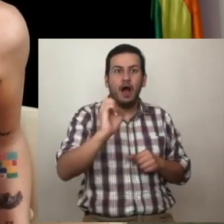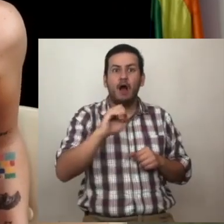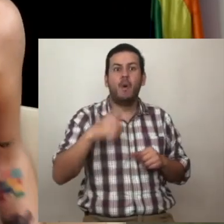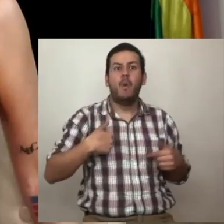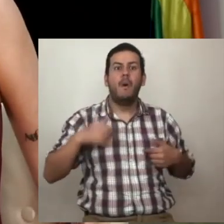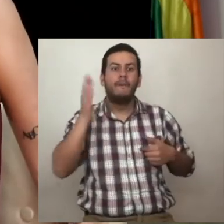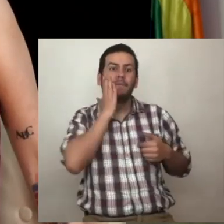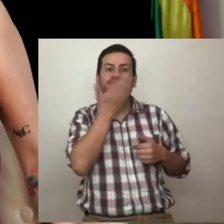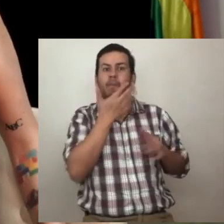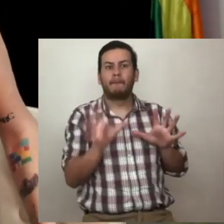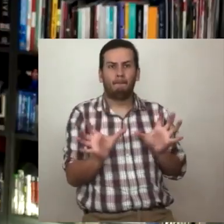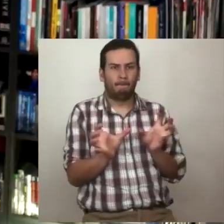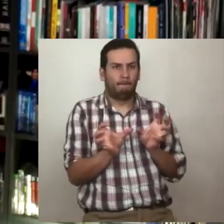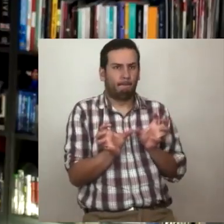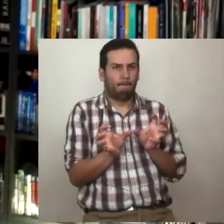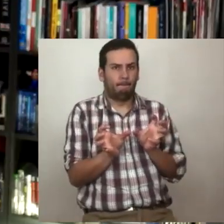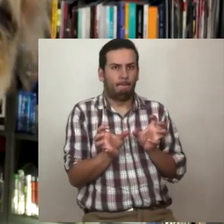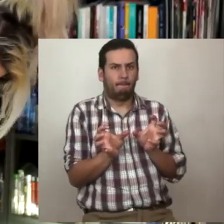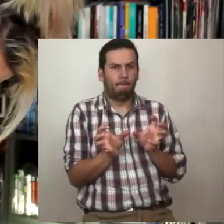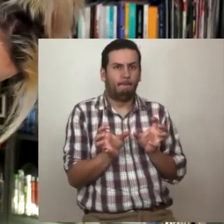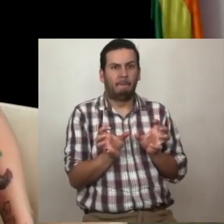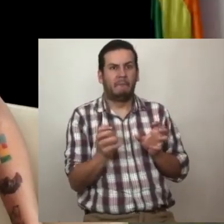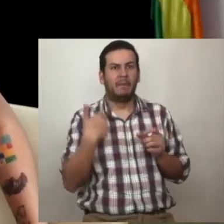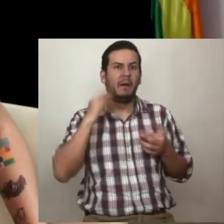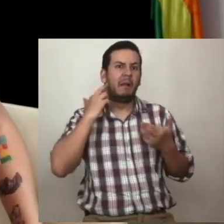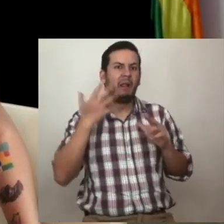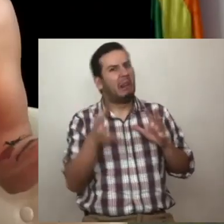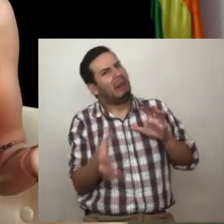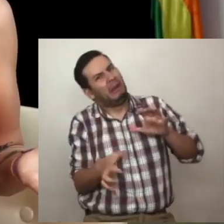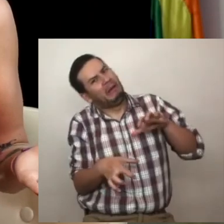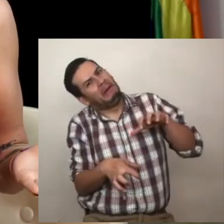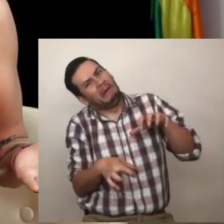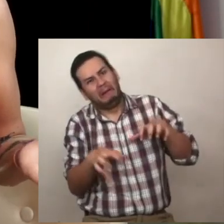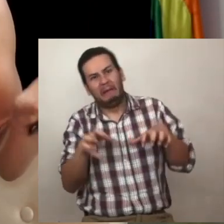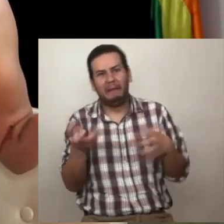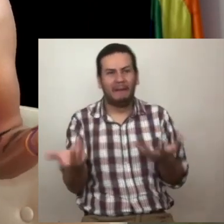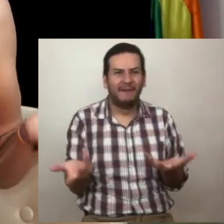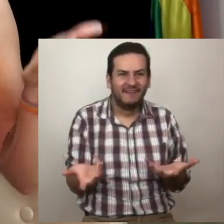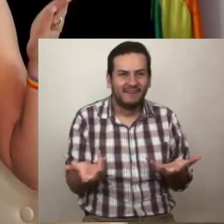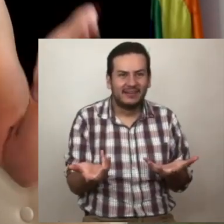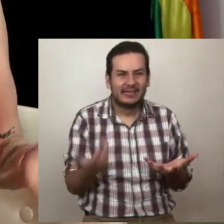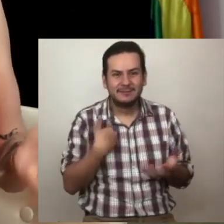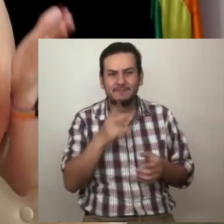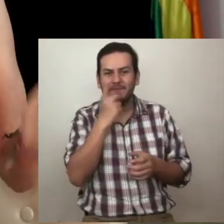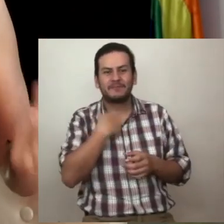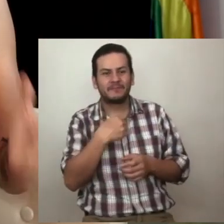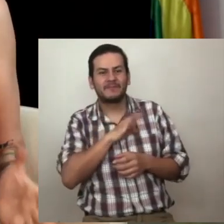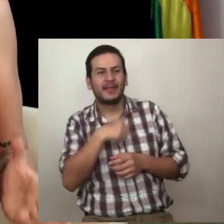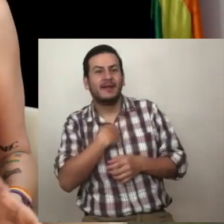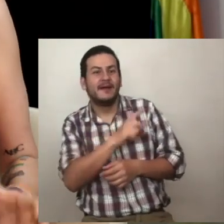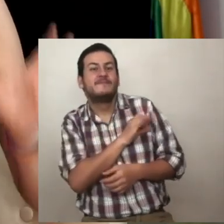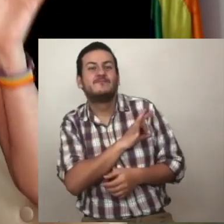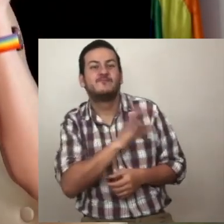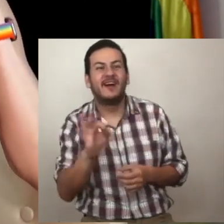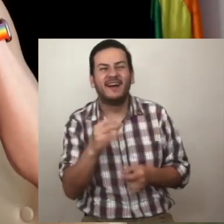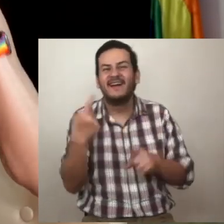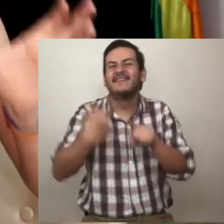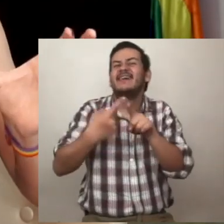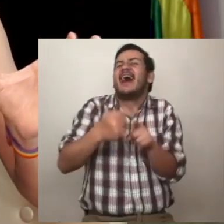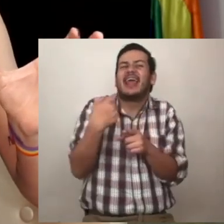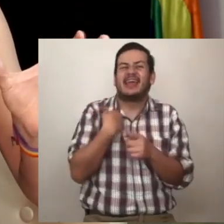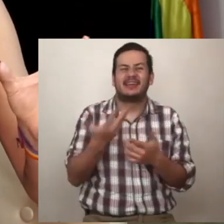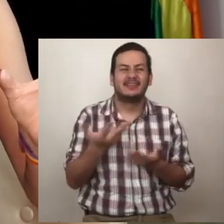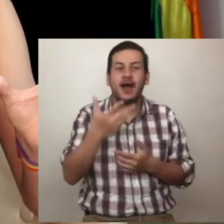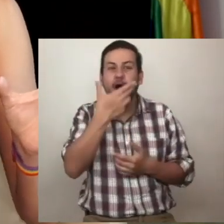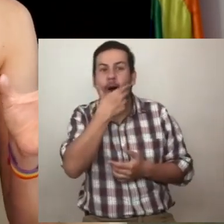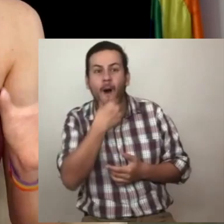aprietan la colita y comienzan, robot dañado. Solo porque en su cabeza necesitan de saber exactamente si alguien es